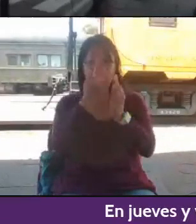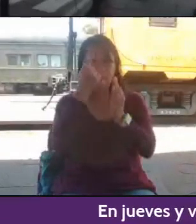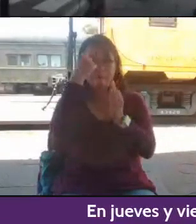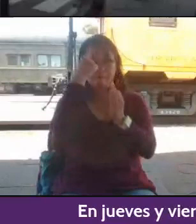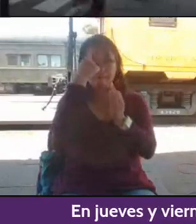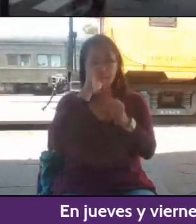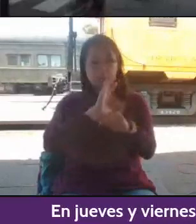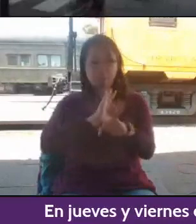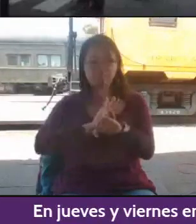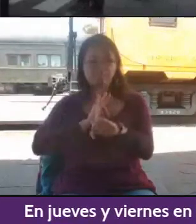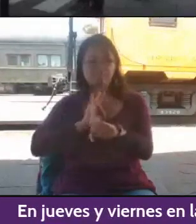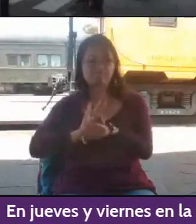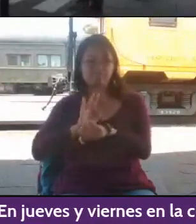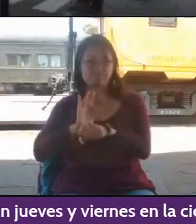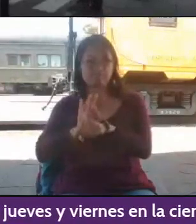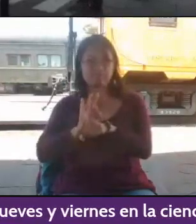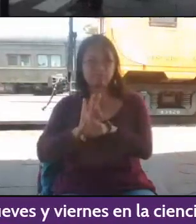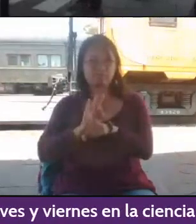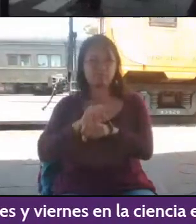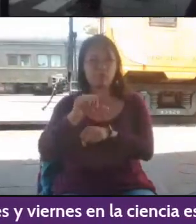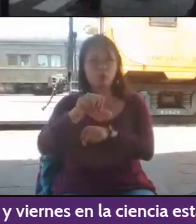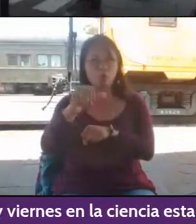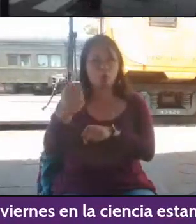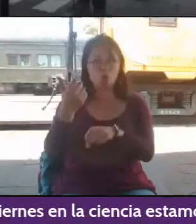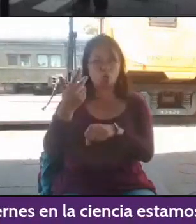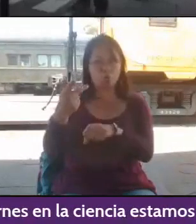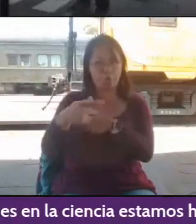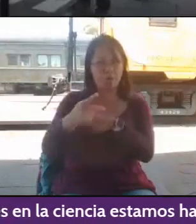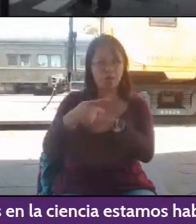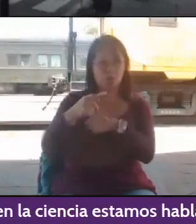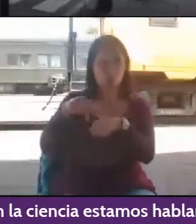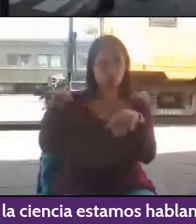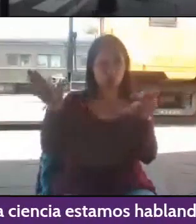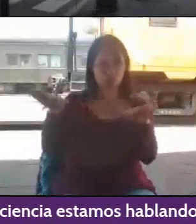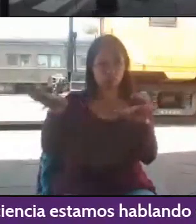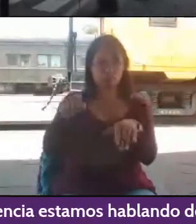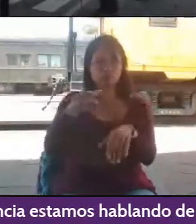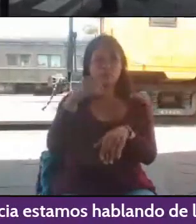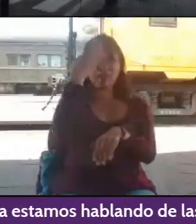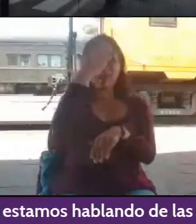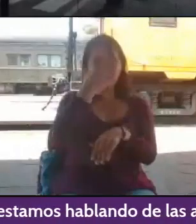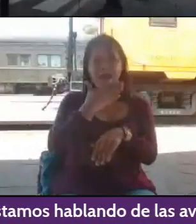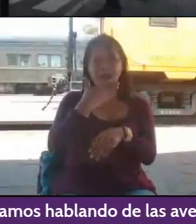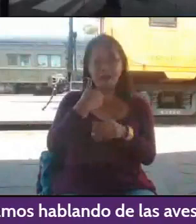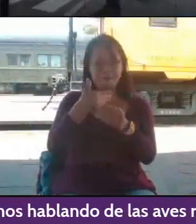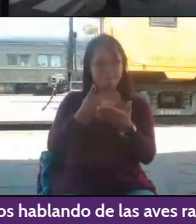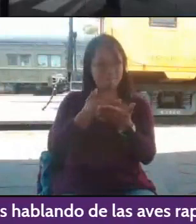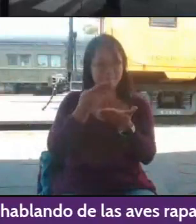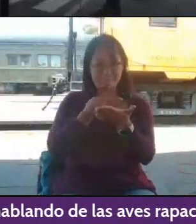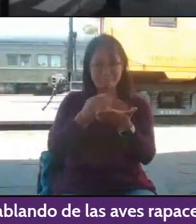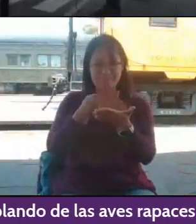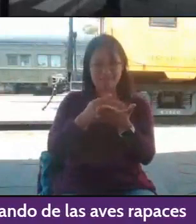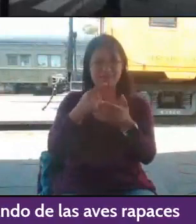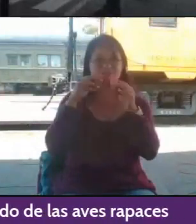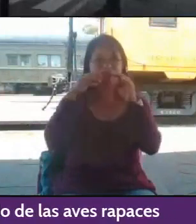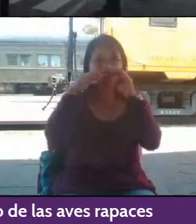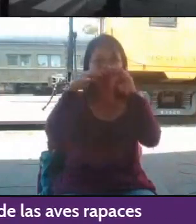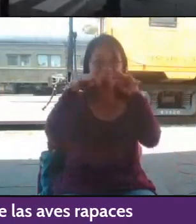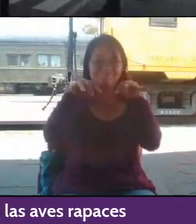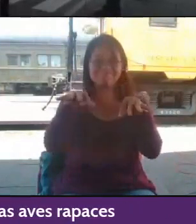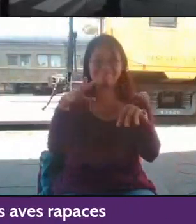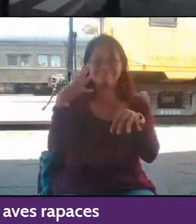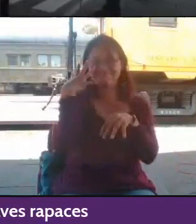un competidor. Dame uno más, por favor. Ahí tenemos un búho que le llaman búho cara blanca. Está precioso, aparte sus bigotes son la onda.